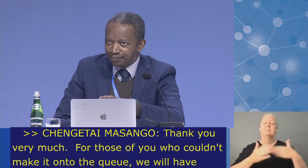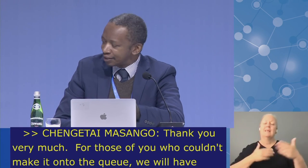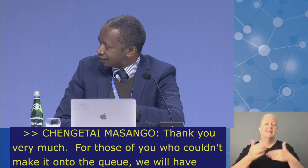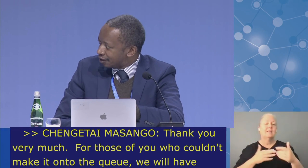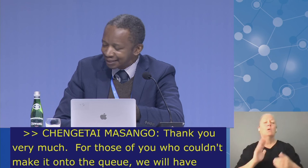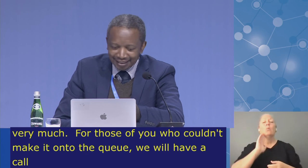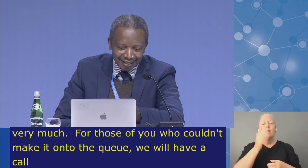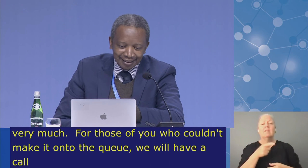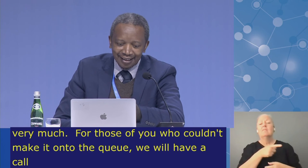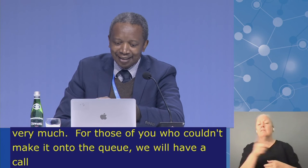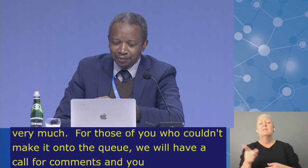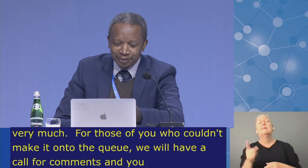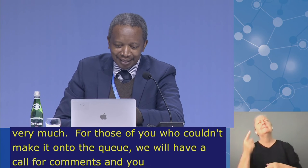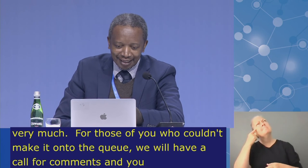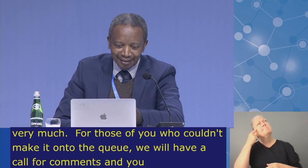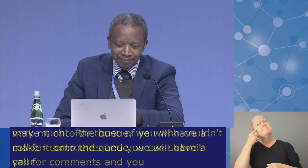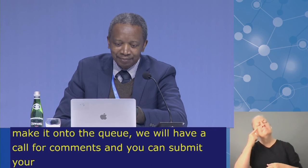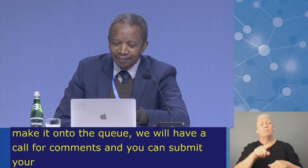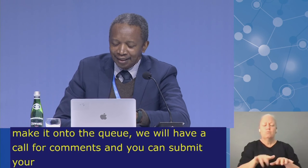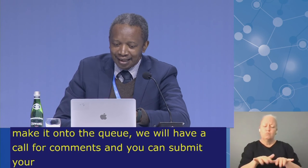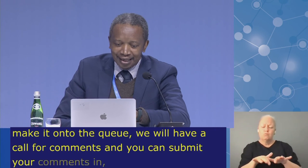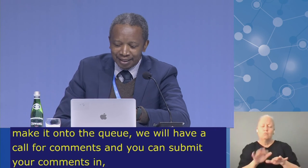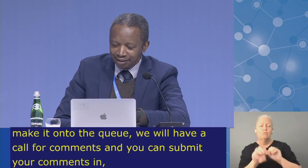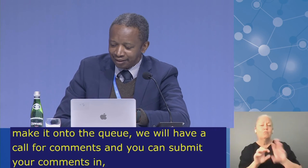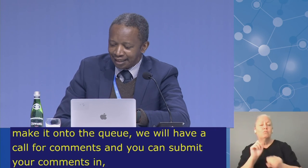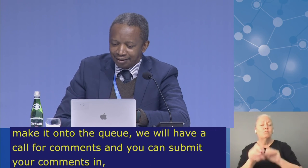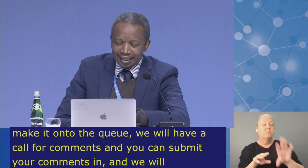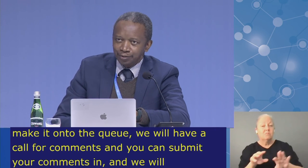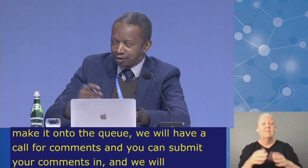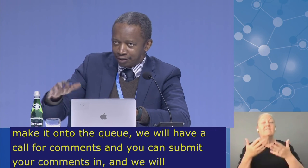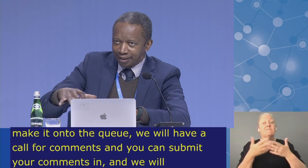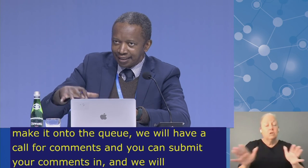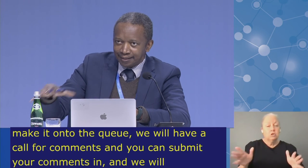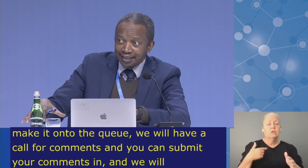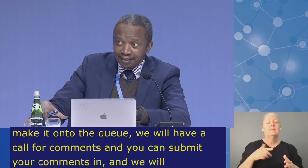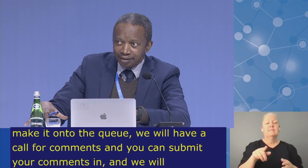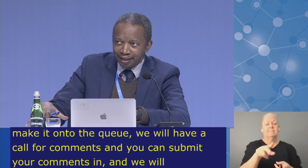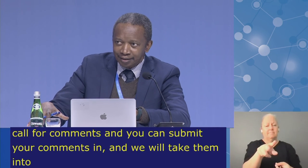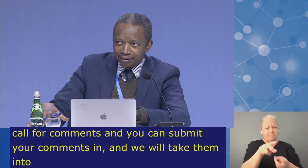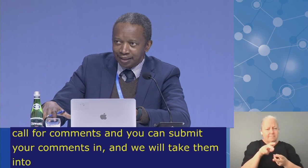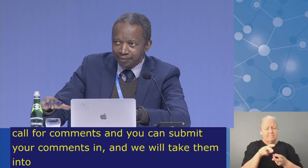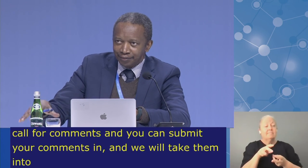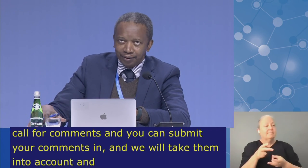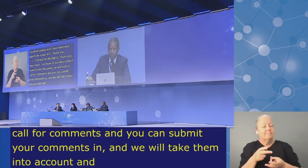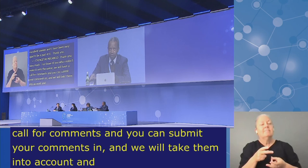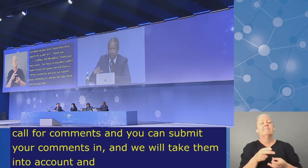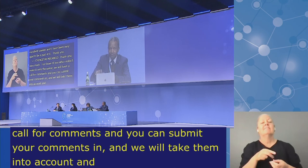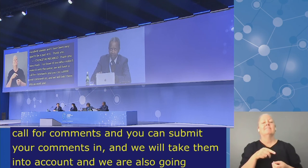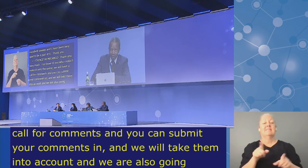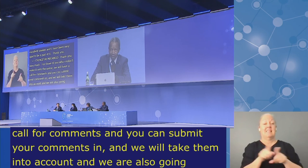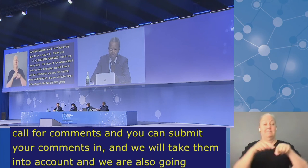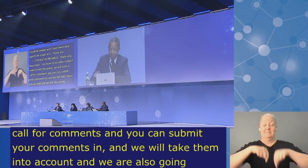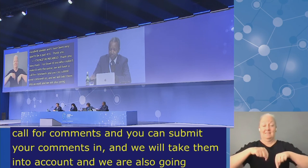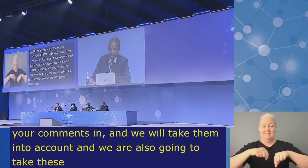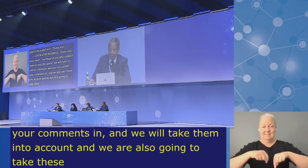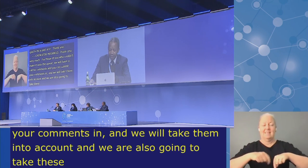Discúlpenme todos los que no pudieron adjuntarse a la cola, pero los comentarios también se pueden